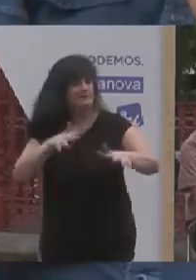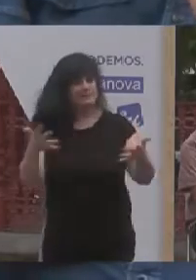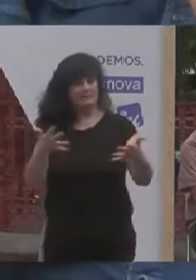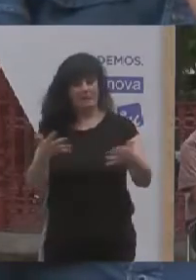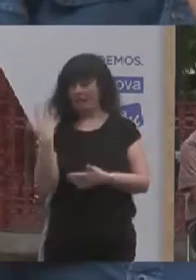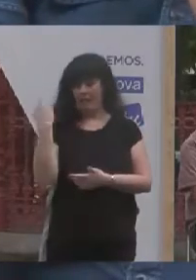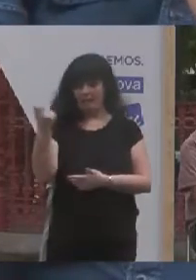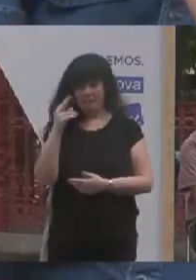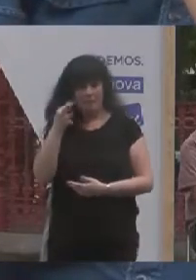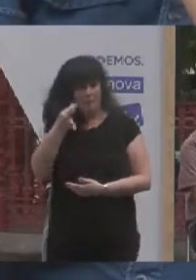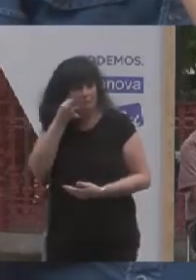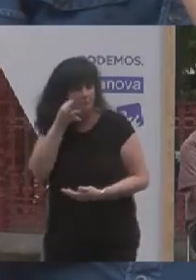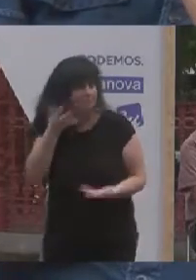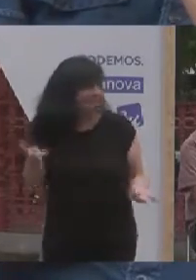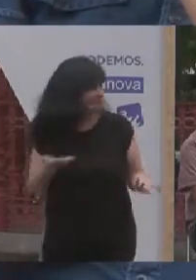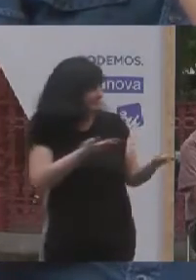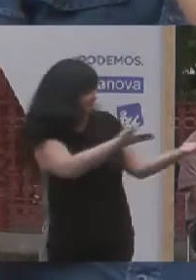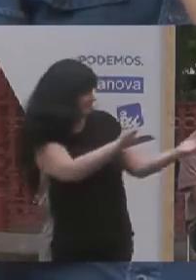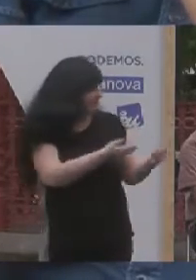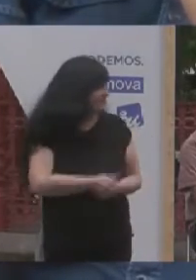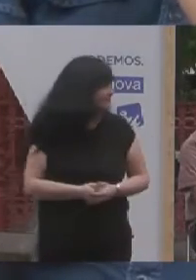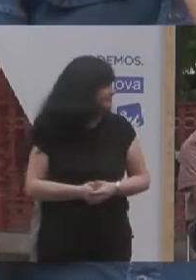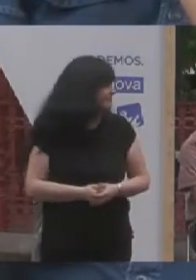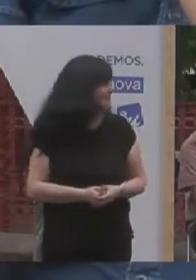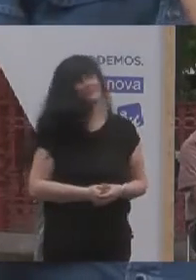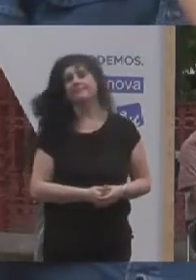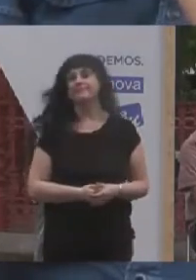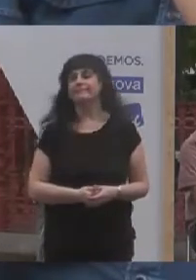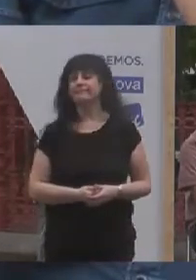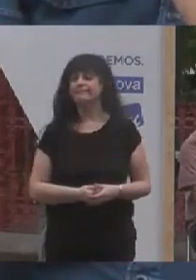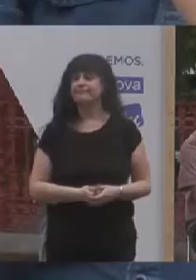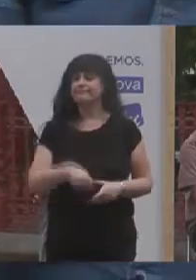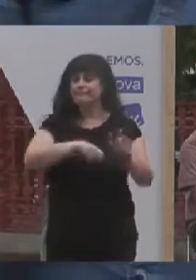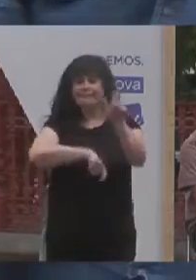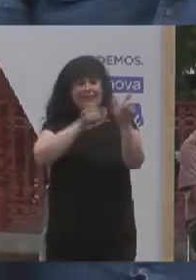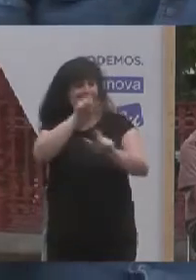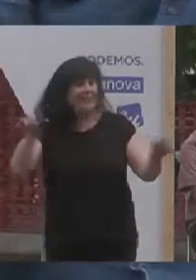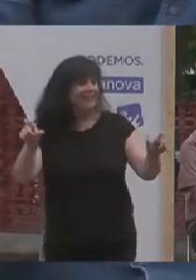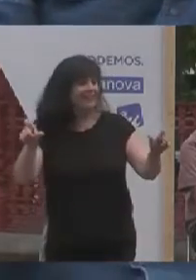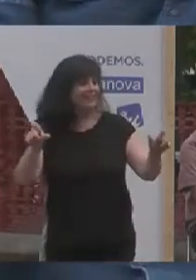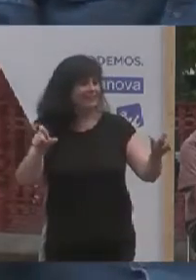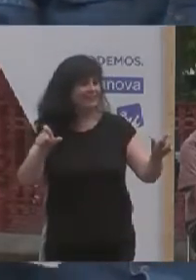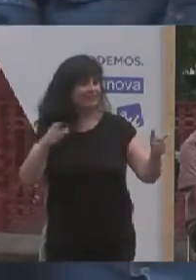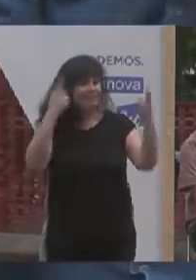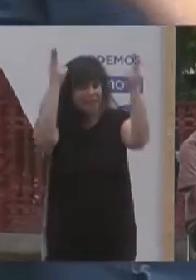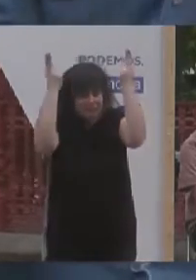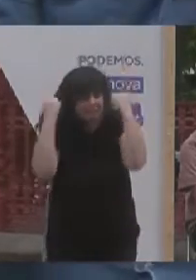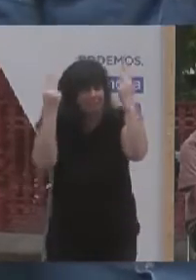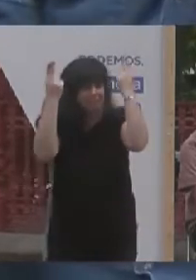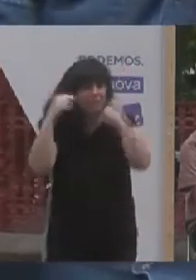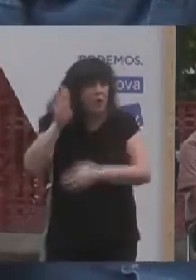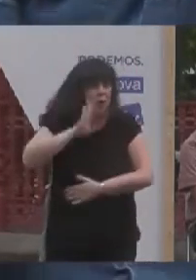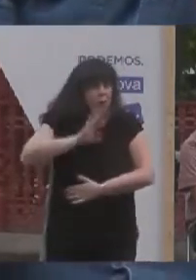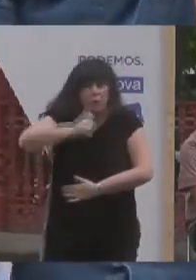e un intre. Unha cidadanía que xa non convive sumisamente coa